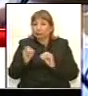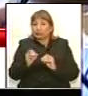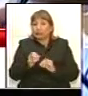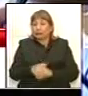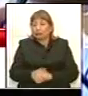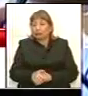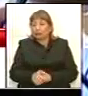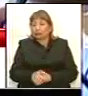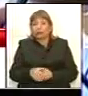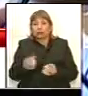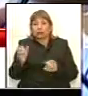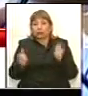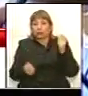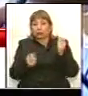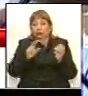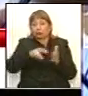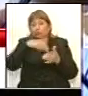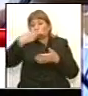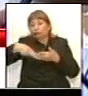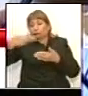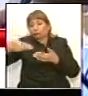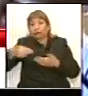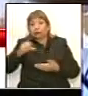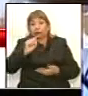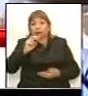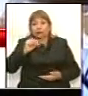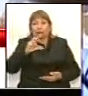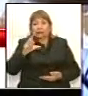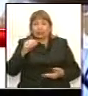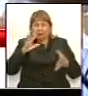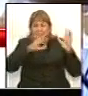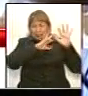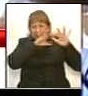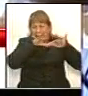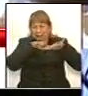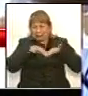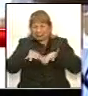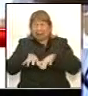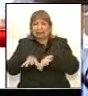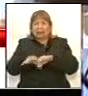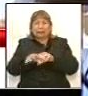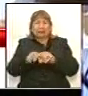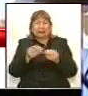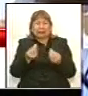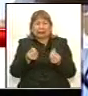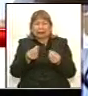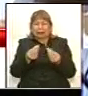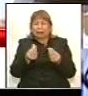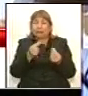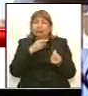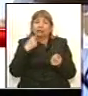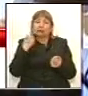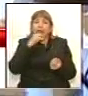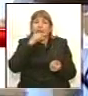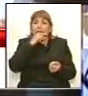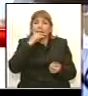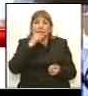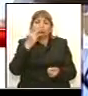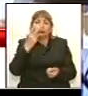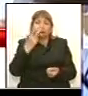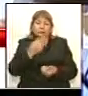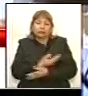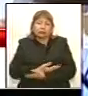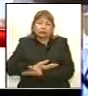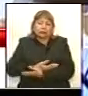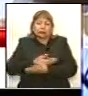Una combi se cayó en Cieneguillas, fue tapada por un aluvión de tierra, esa vaina de ahí. Y yo he seguido la muerte de la mujer hasta las 2 de la mañana con el bebito